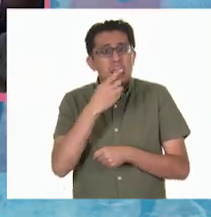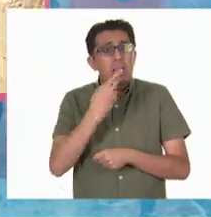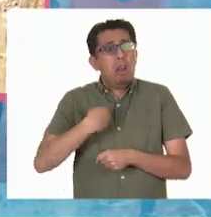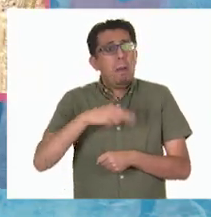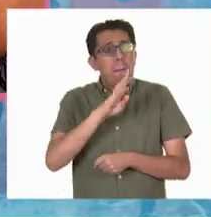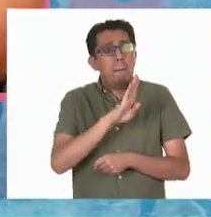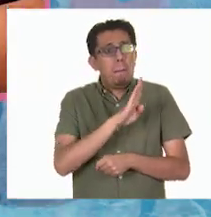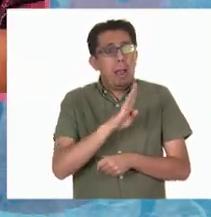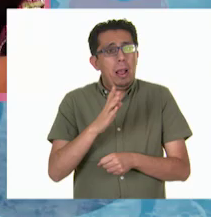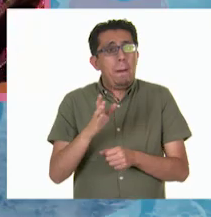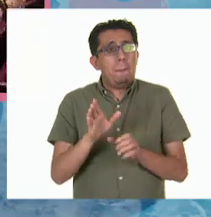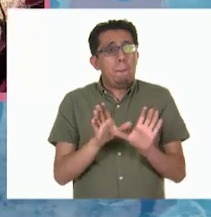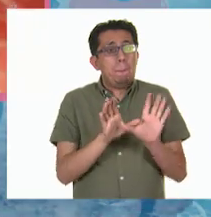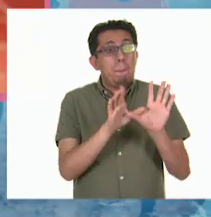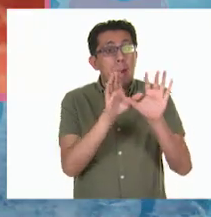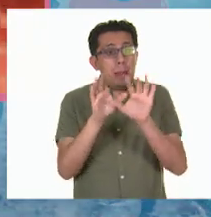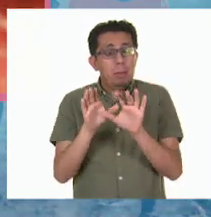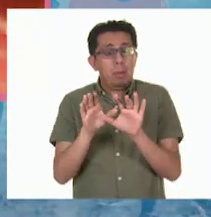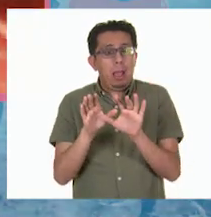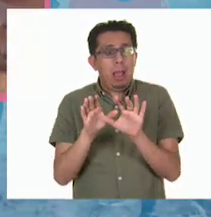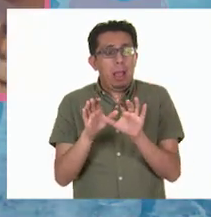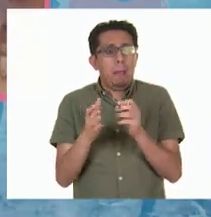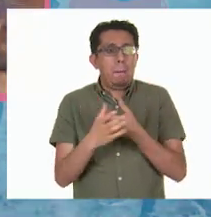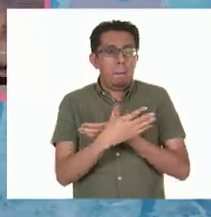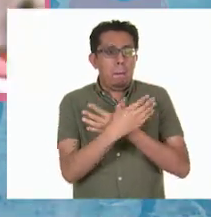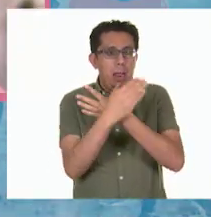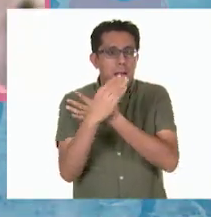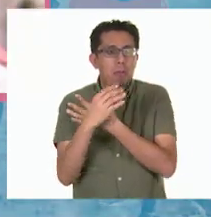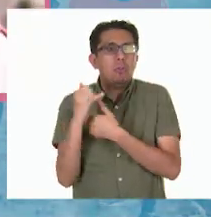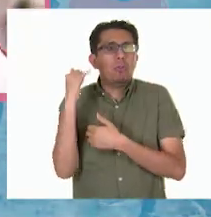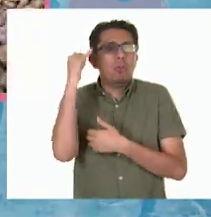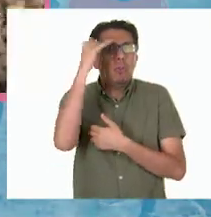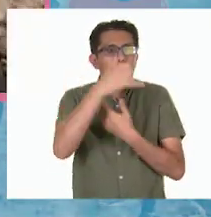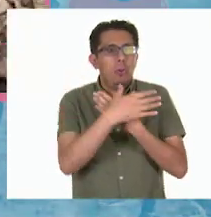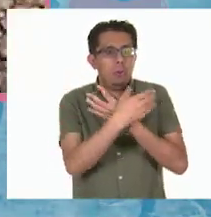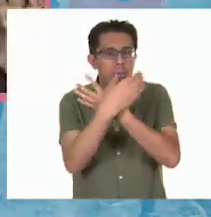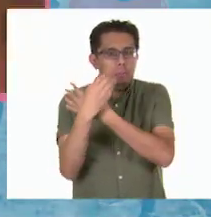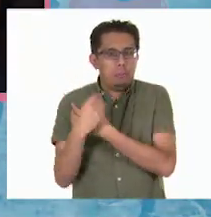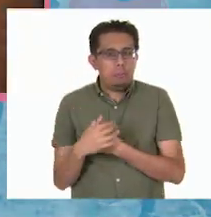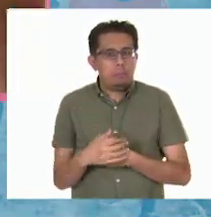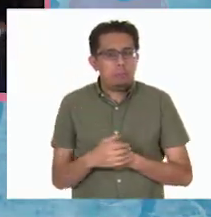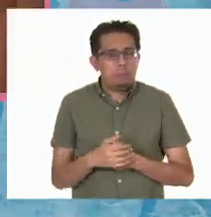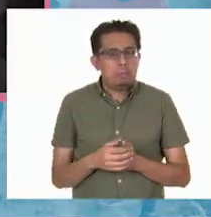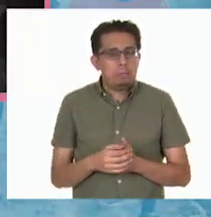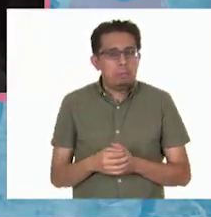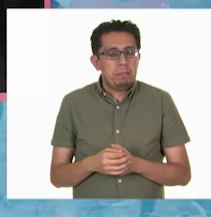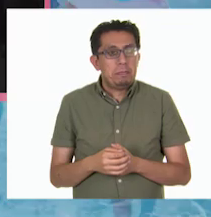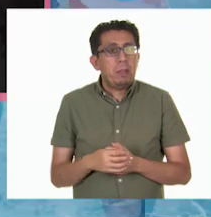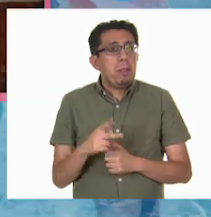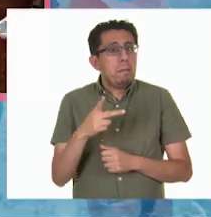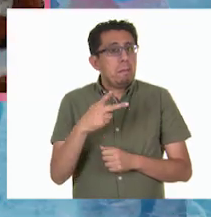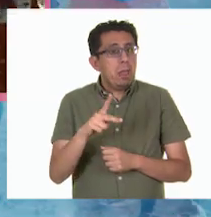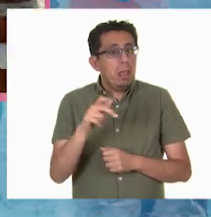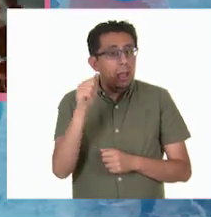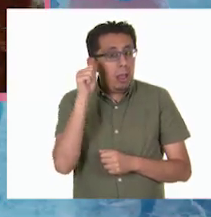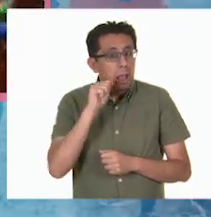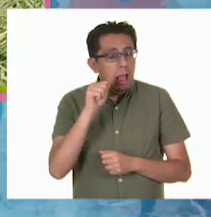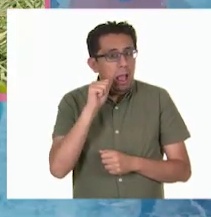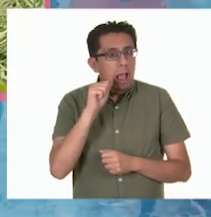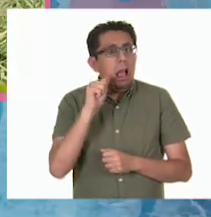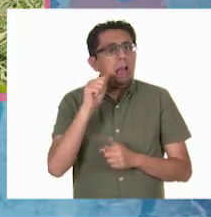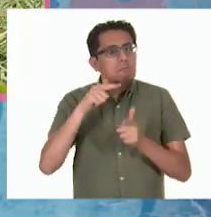Coñunotzika. Sansón da Kashi, Kokondochinoko Ishi. Da Kuku Kondashi